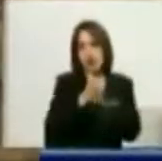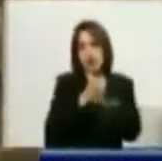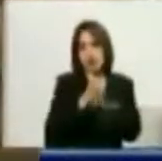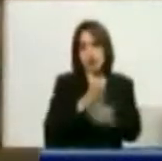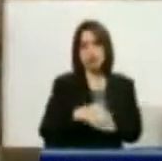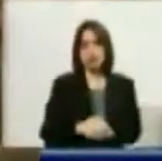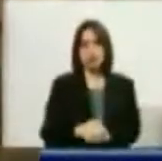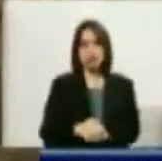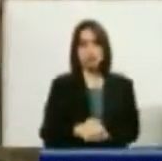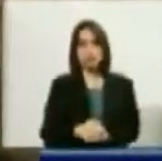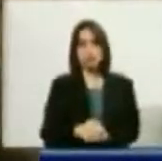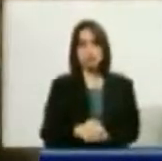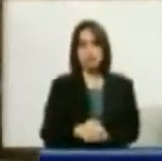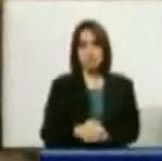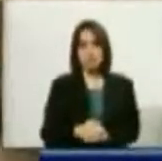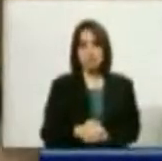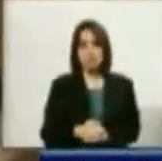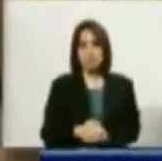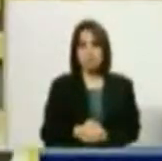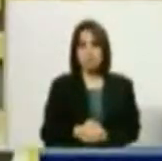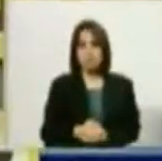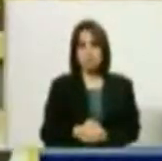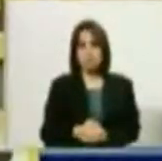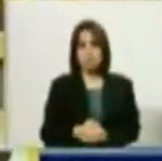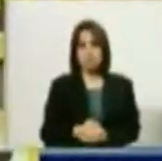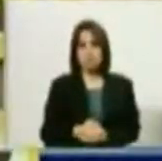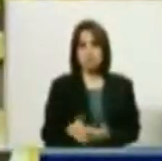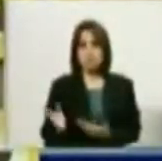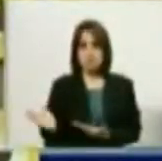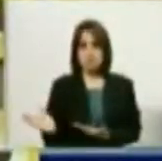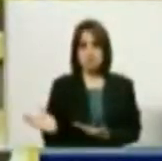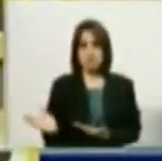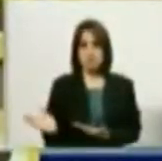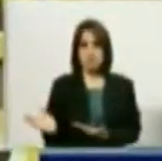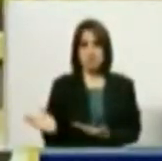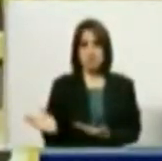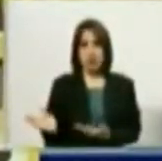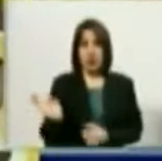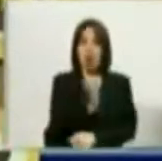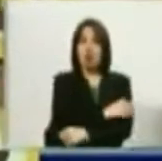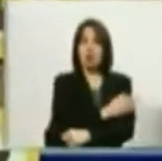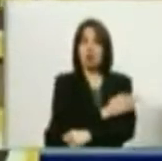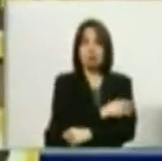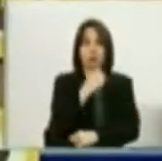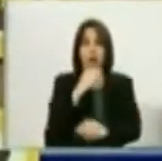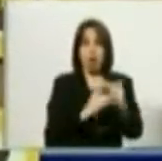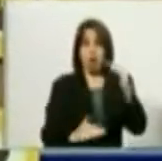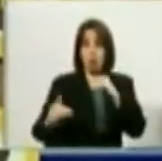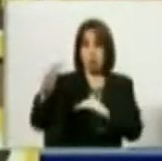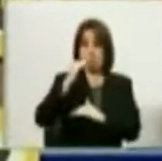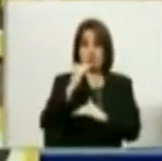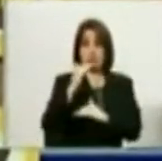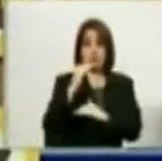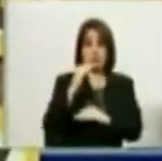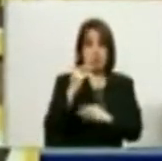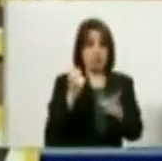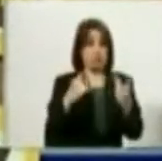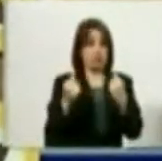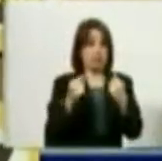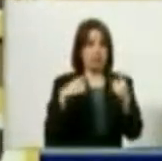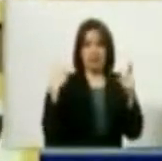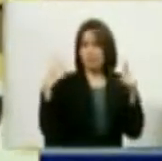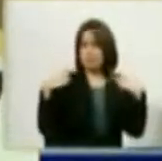es para la derecha el necesario aumento salarial una locura